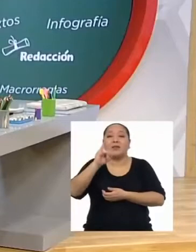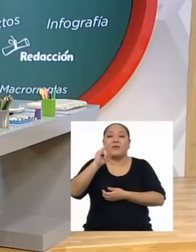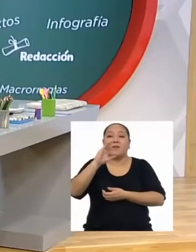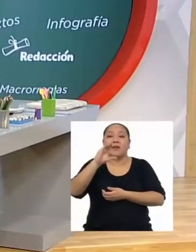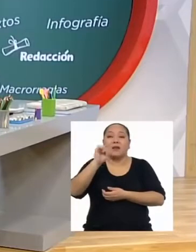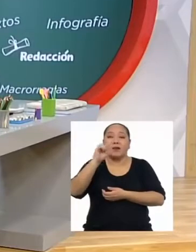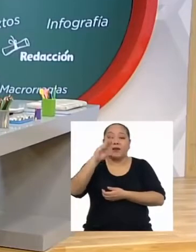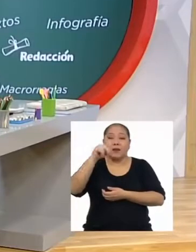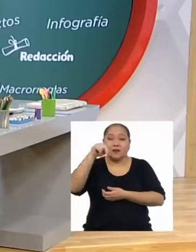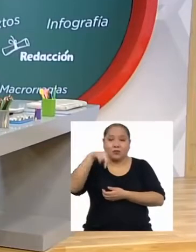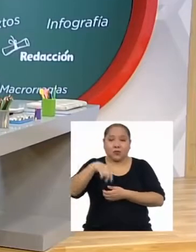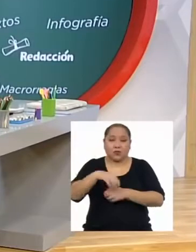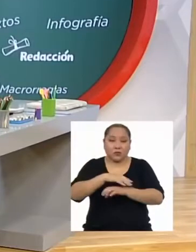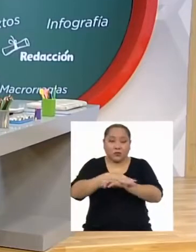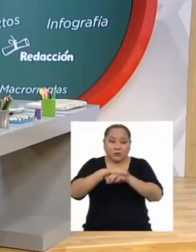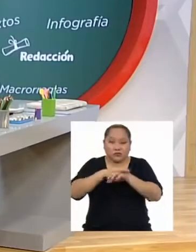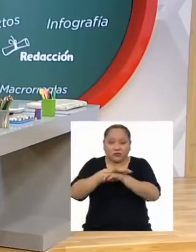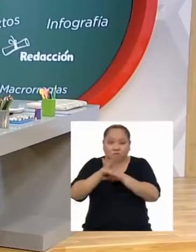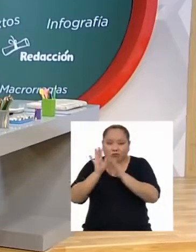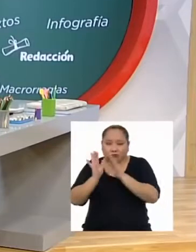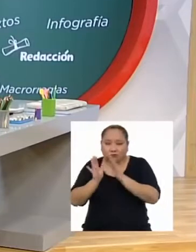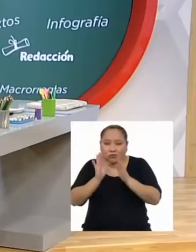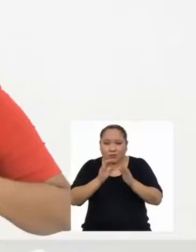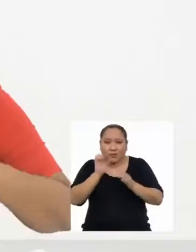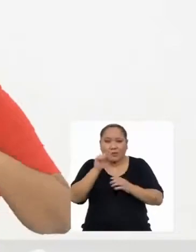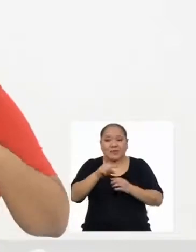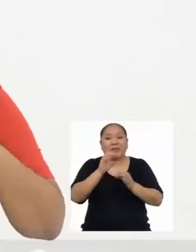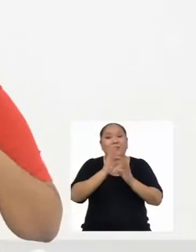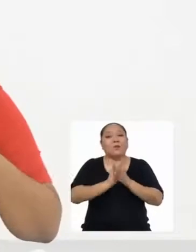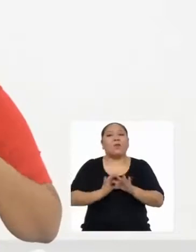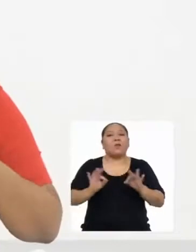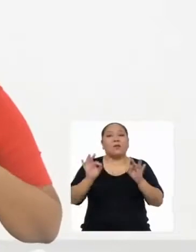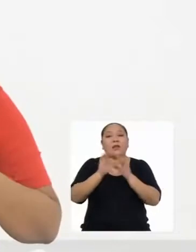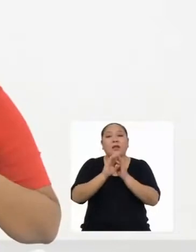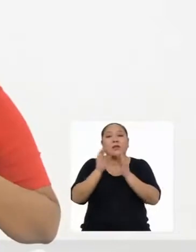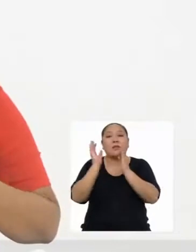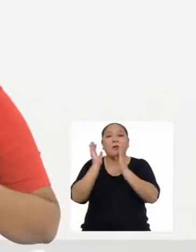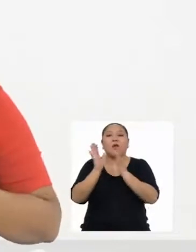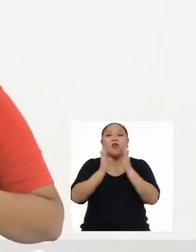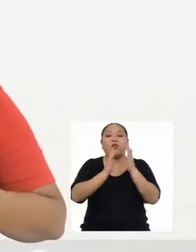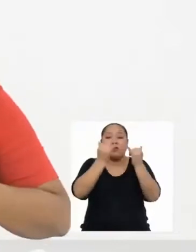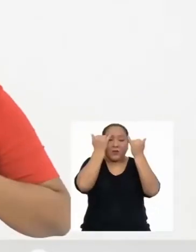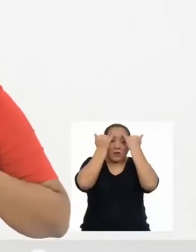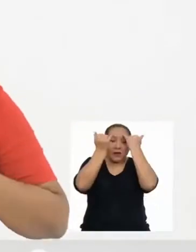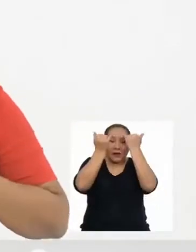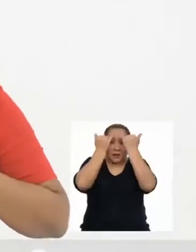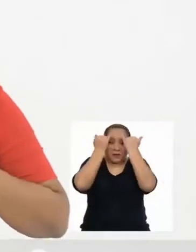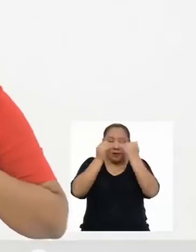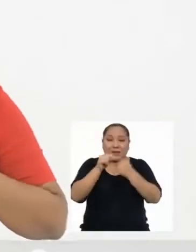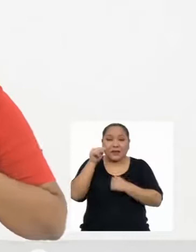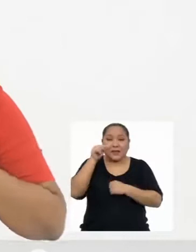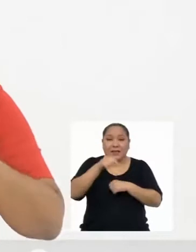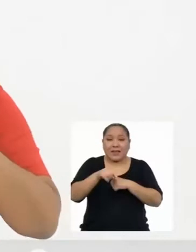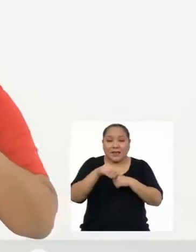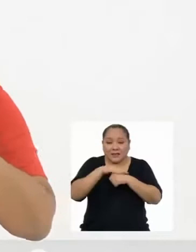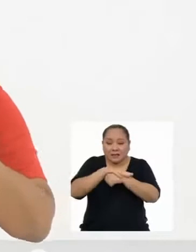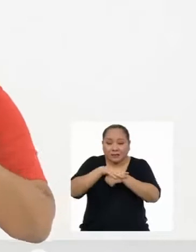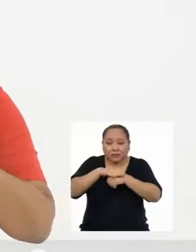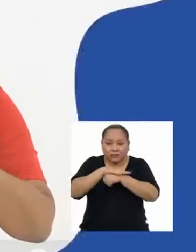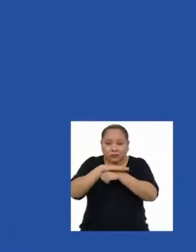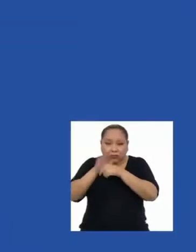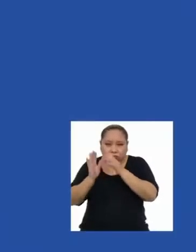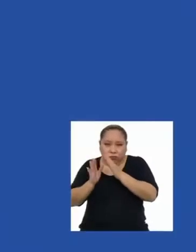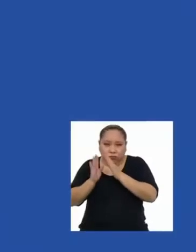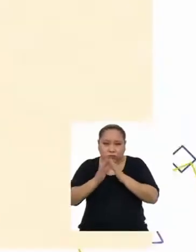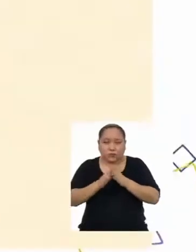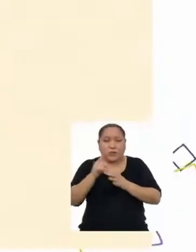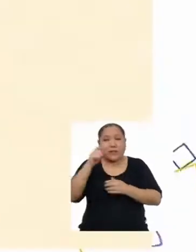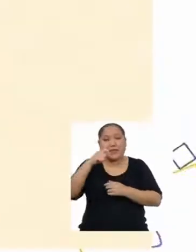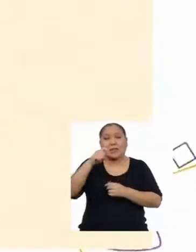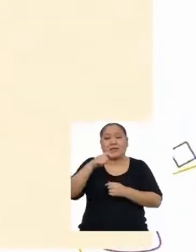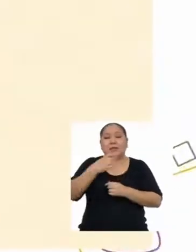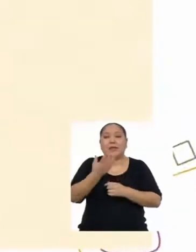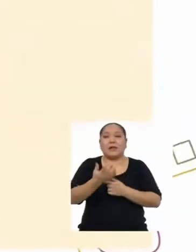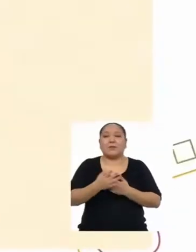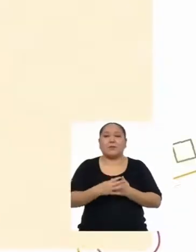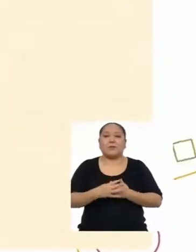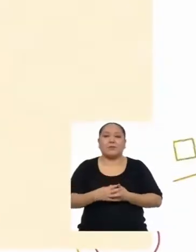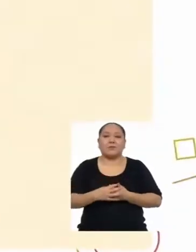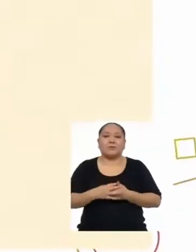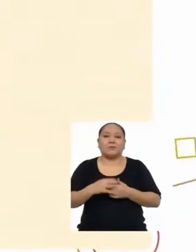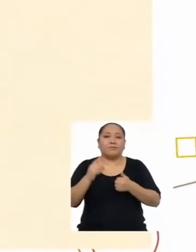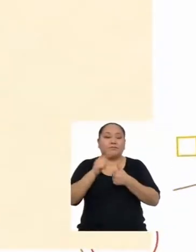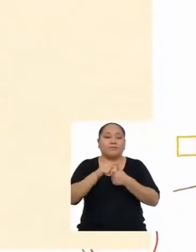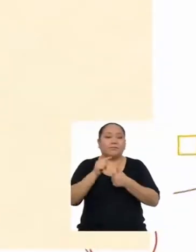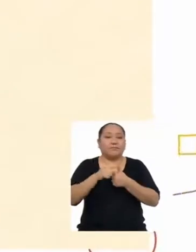a nuestro propósito comunicativo. En la planificación debemos tener en cuenta lo siguiente. Formularse